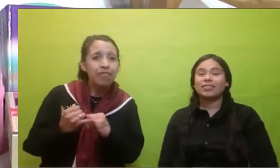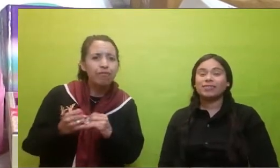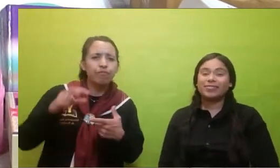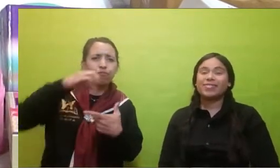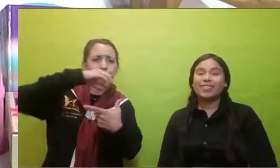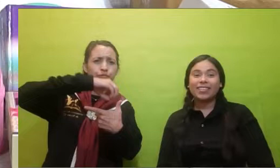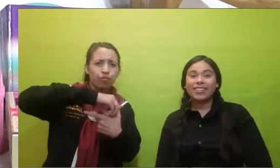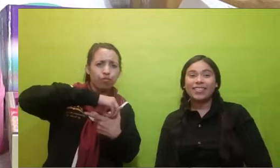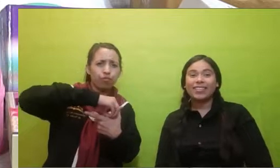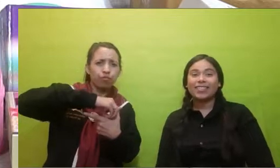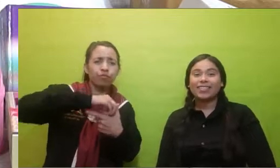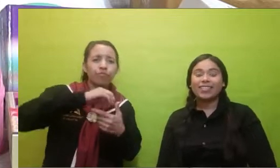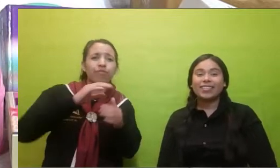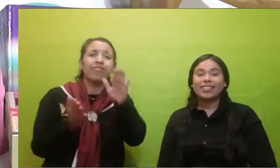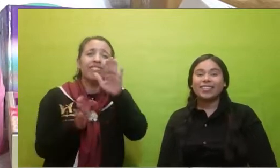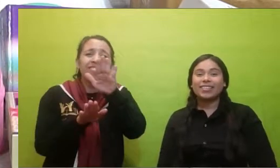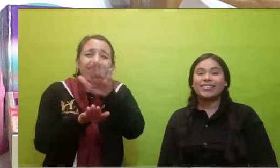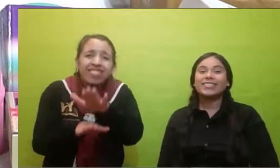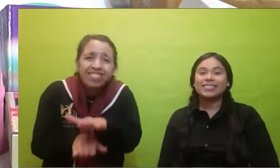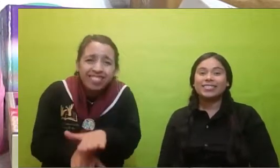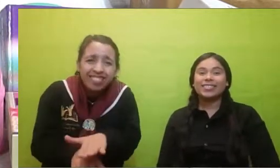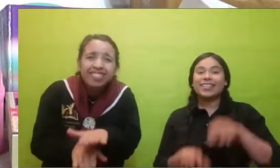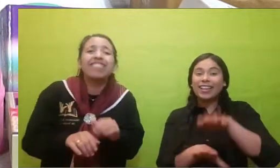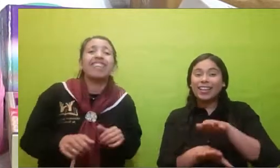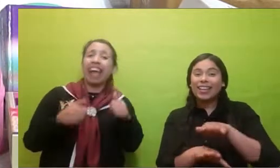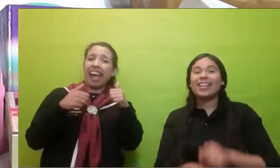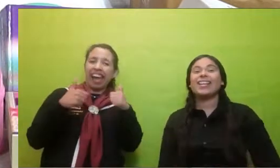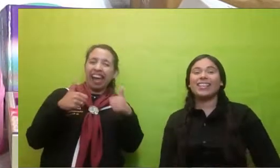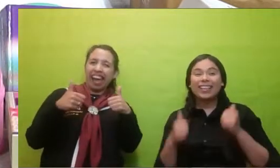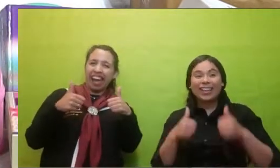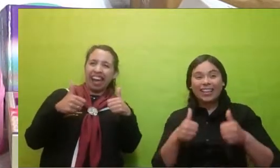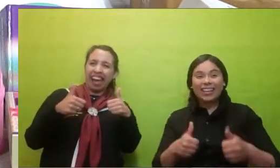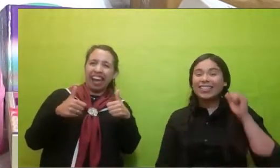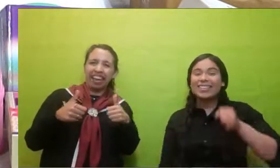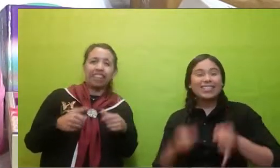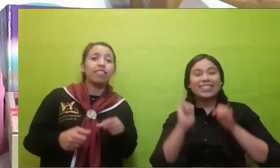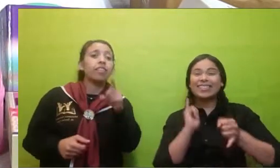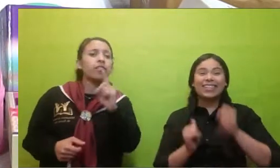Hoy tiene que ser. Ya lo sabes, amigo. Apoya Nuevo Tiempo. ¿Cierto?